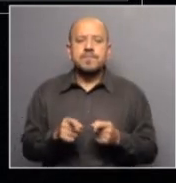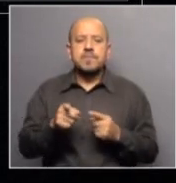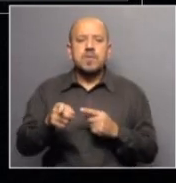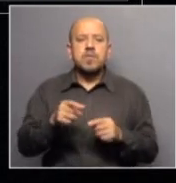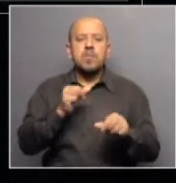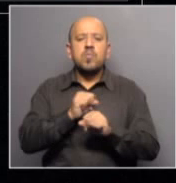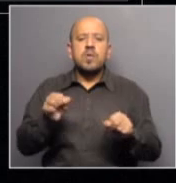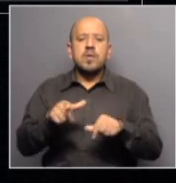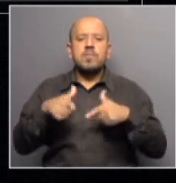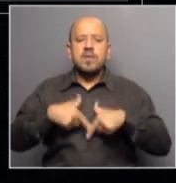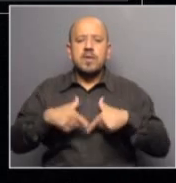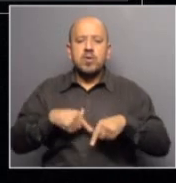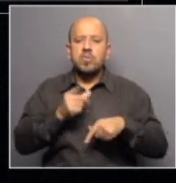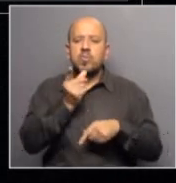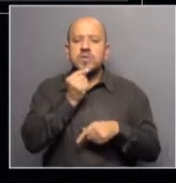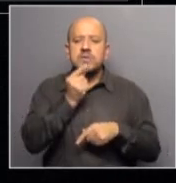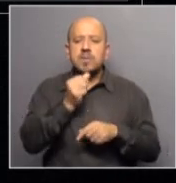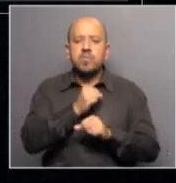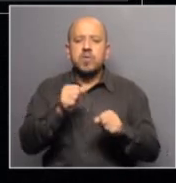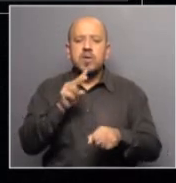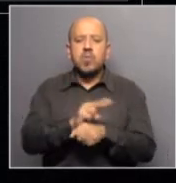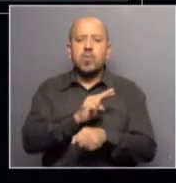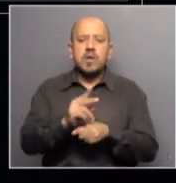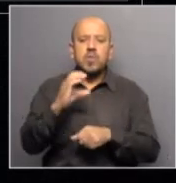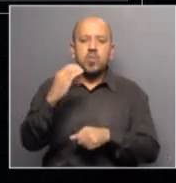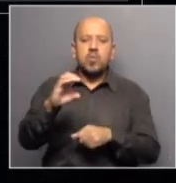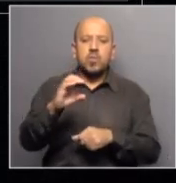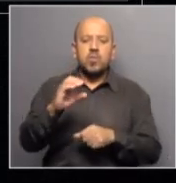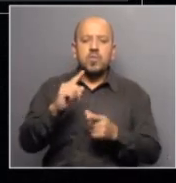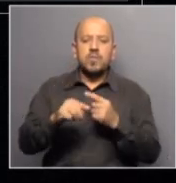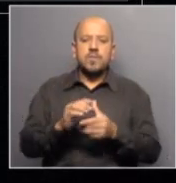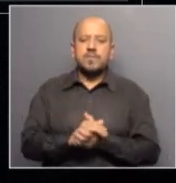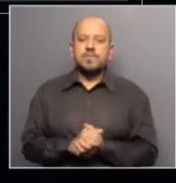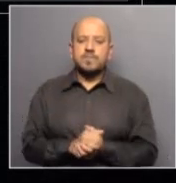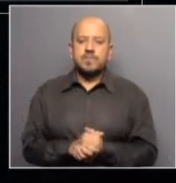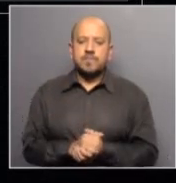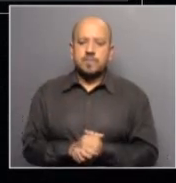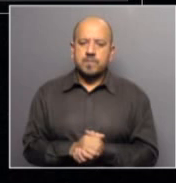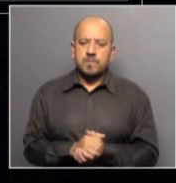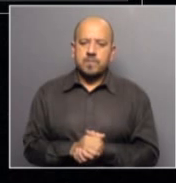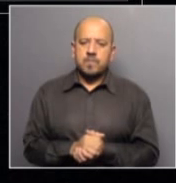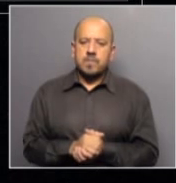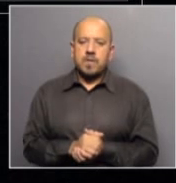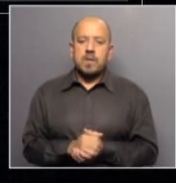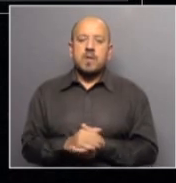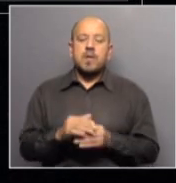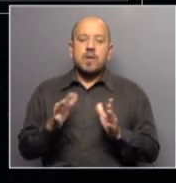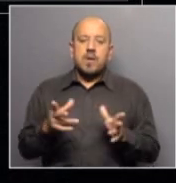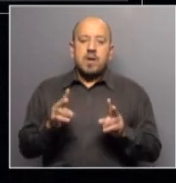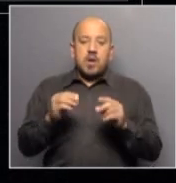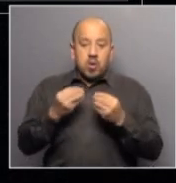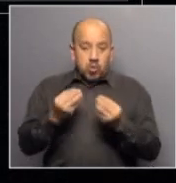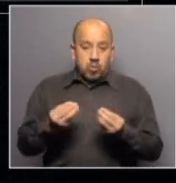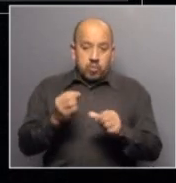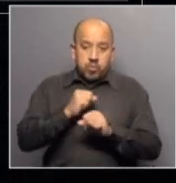¿Cómo puede el Ministerio del Interior cuidar a los clubes de cannabis? Bueno, arranco por el final de la pregunta respecto a cómo